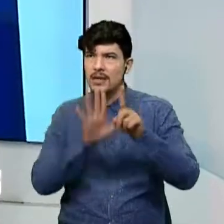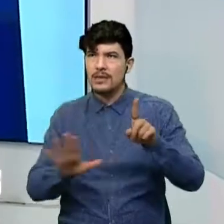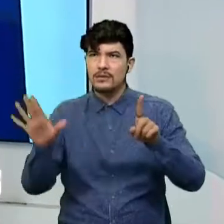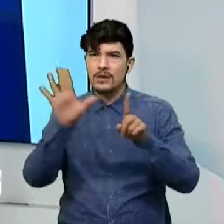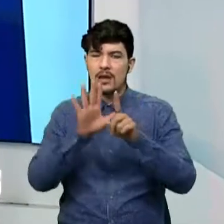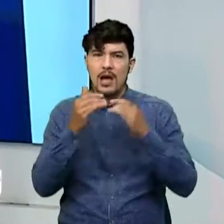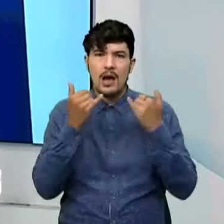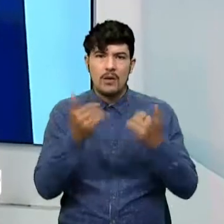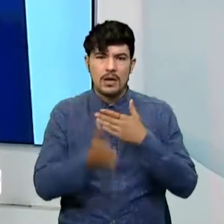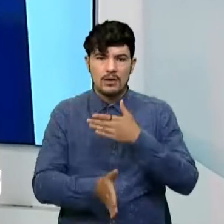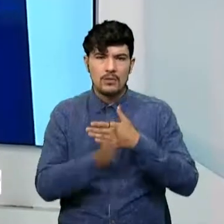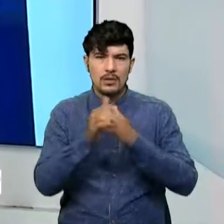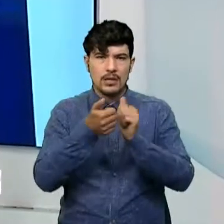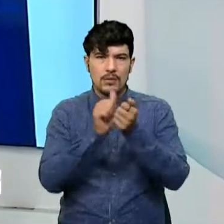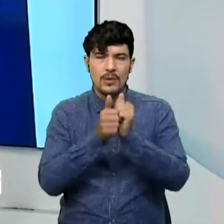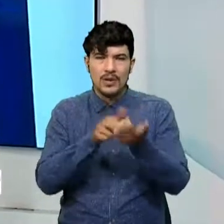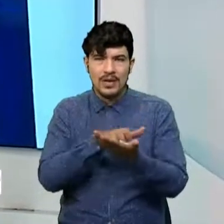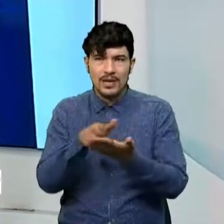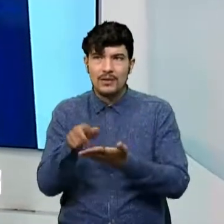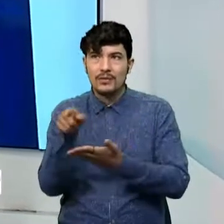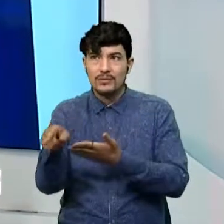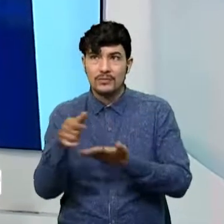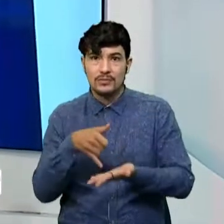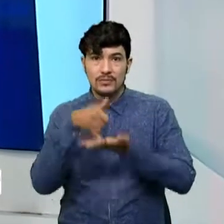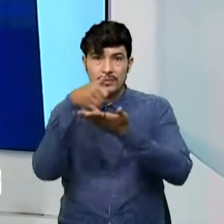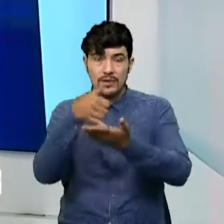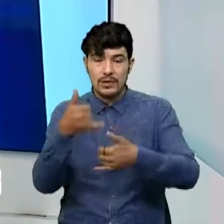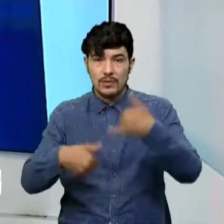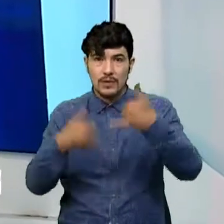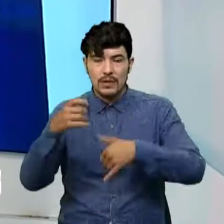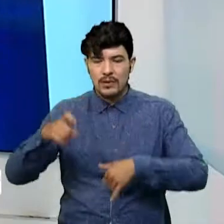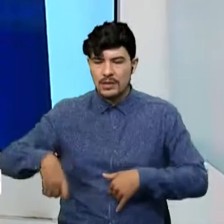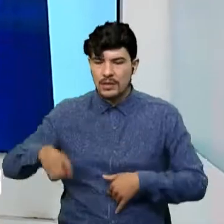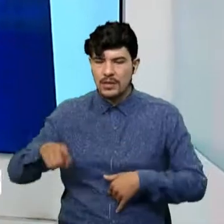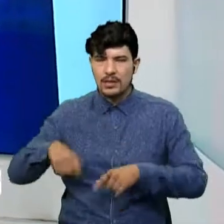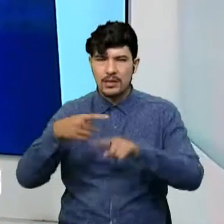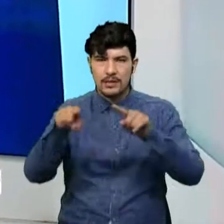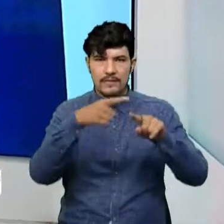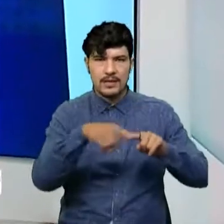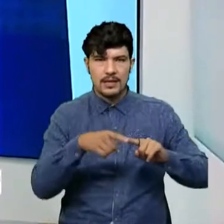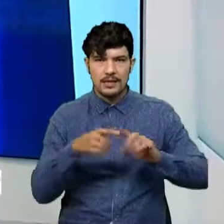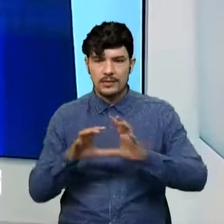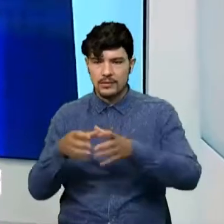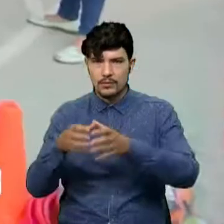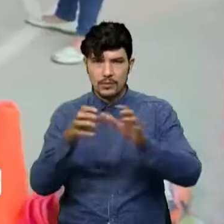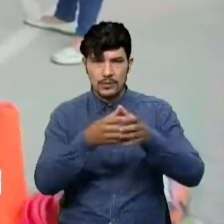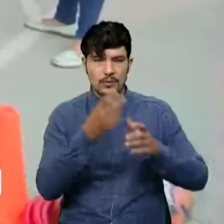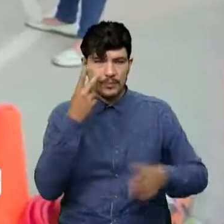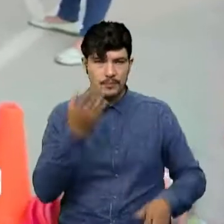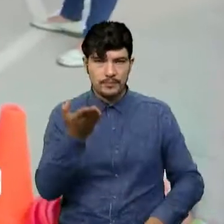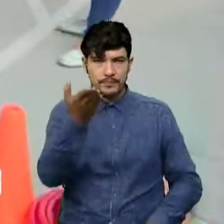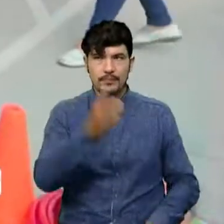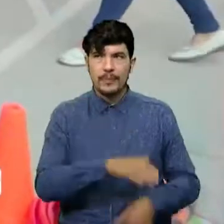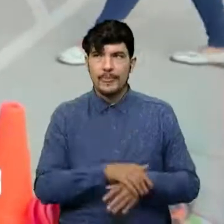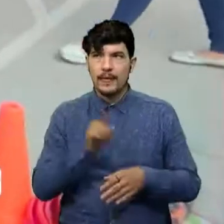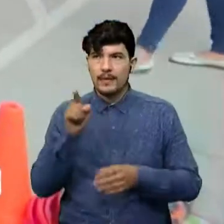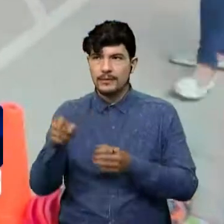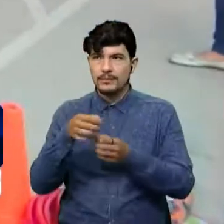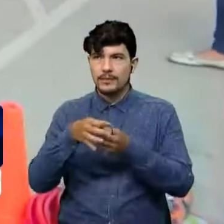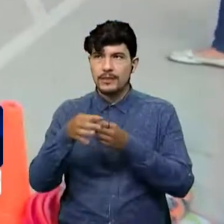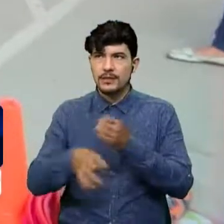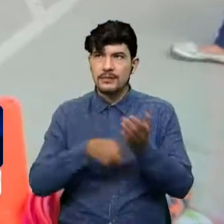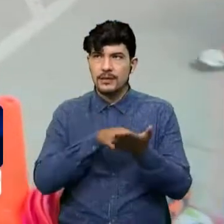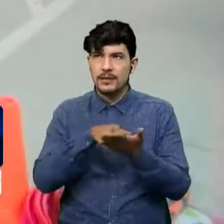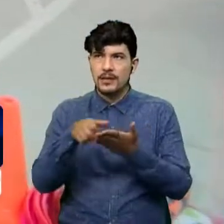Y regresamos para hablar del deporte de Girón, donde hubo premiación en los Juegos Escolares de diferentes disciplinas. En el municipio de